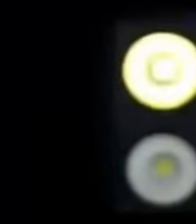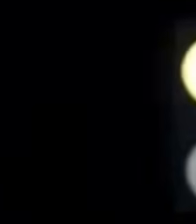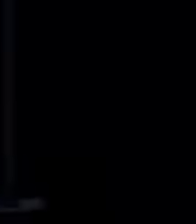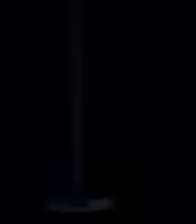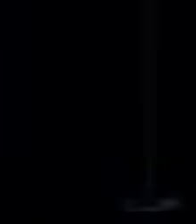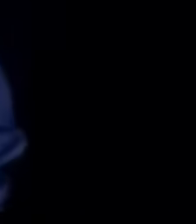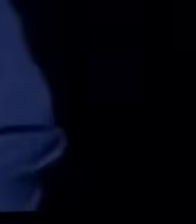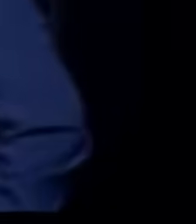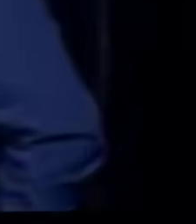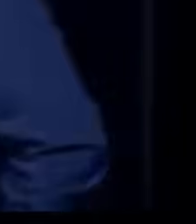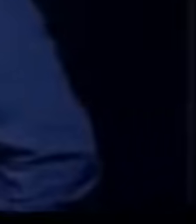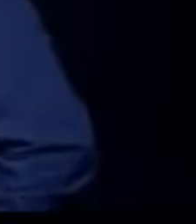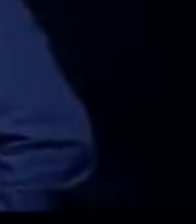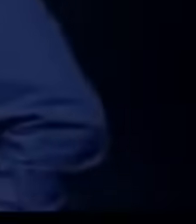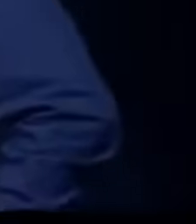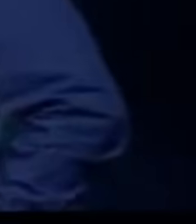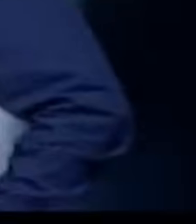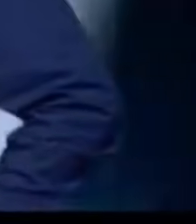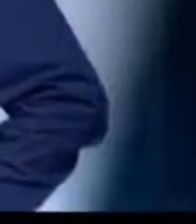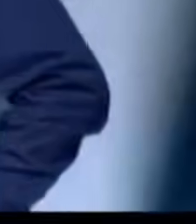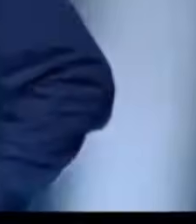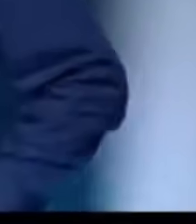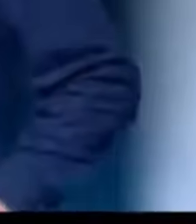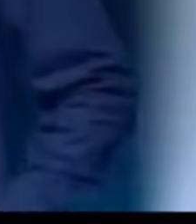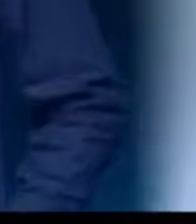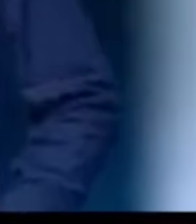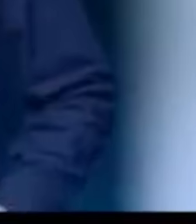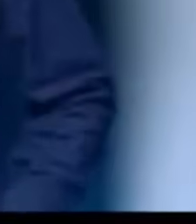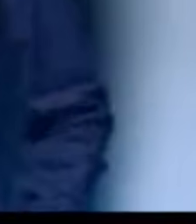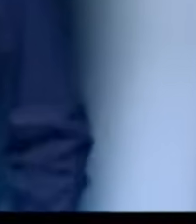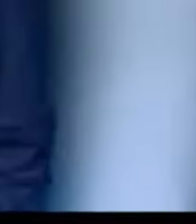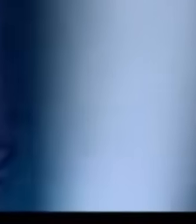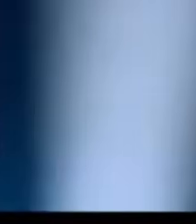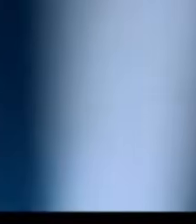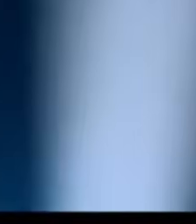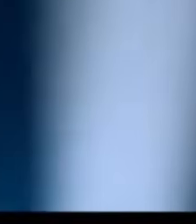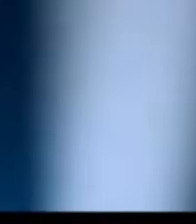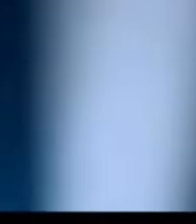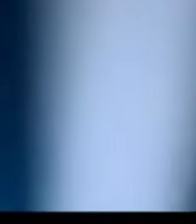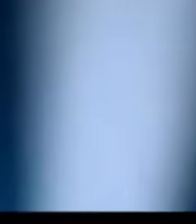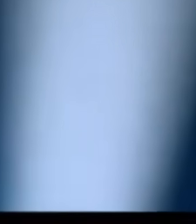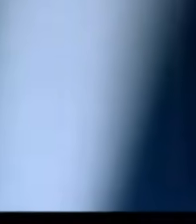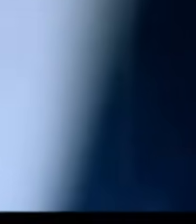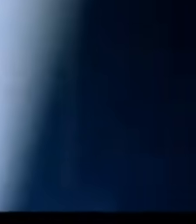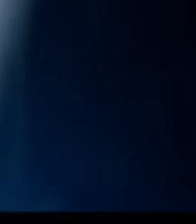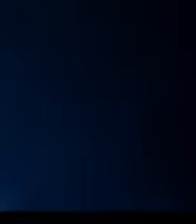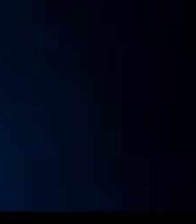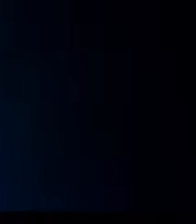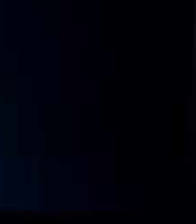Porque en una semana como esta, Dios demostró su amor para con nosotros.